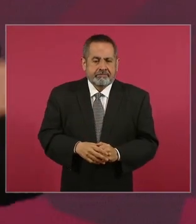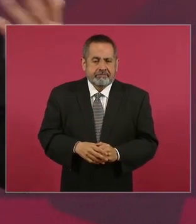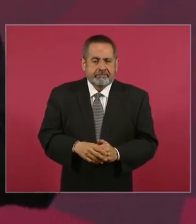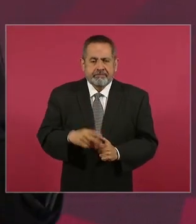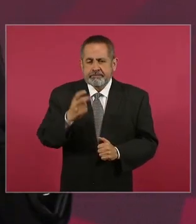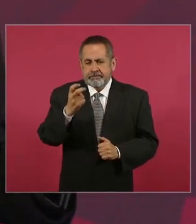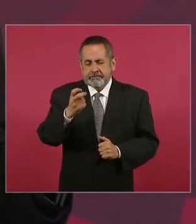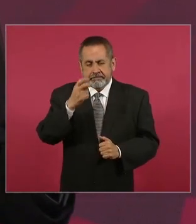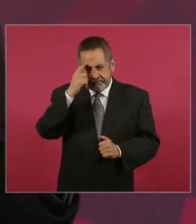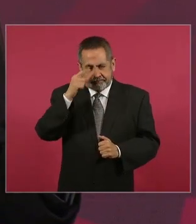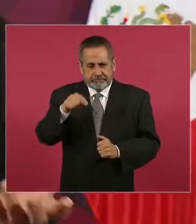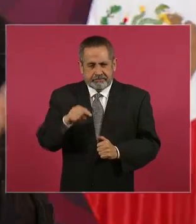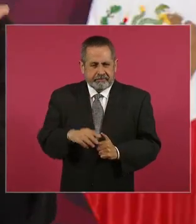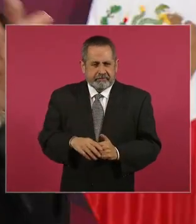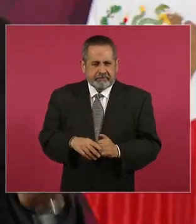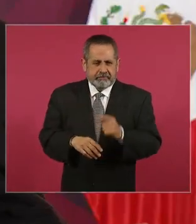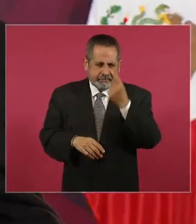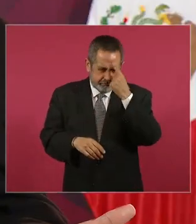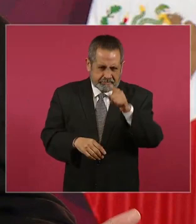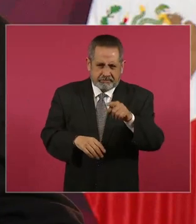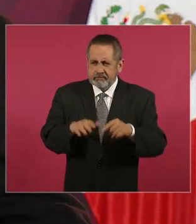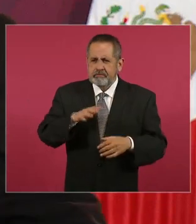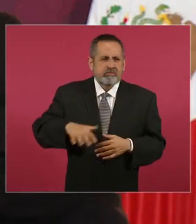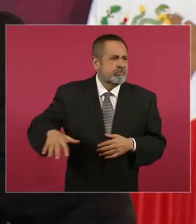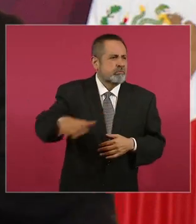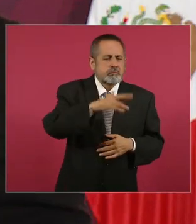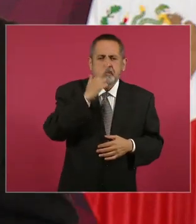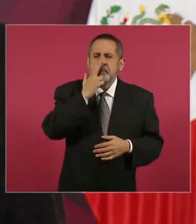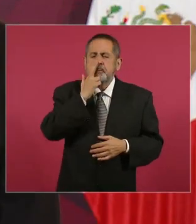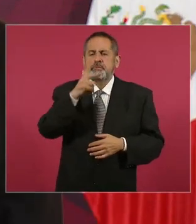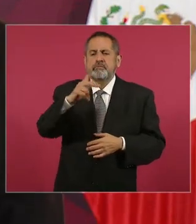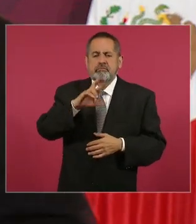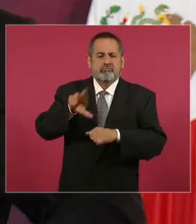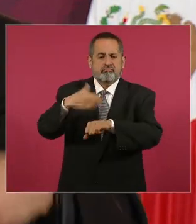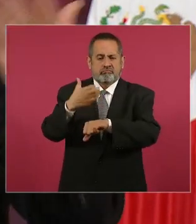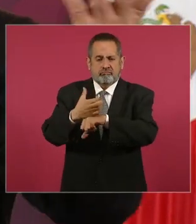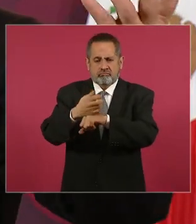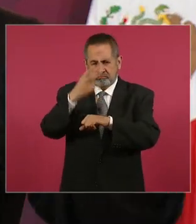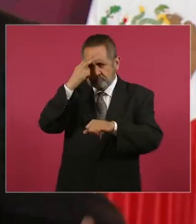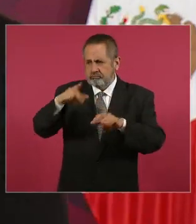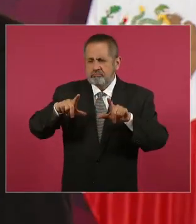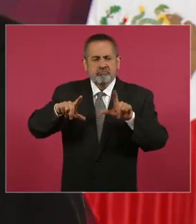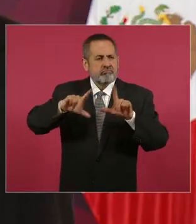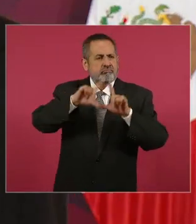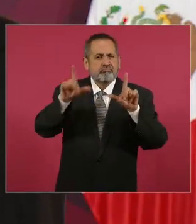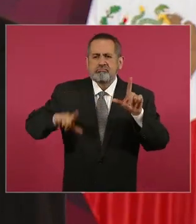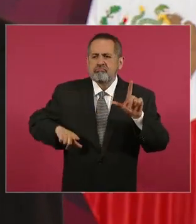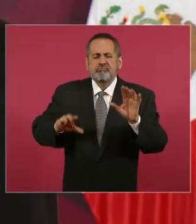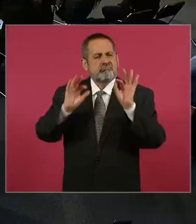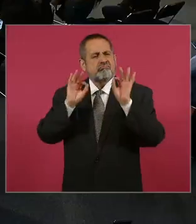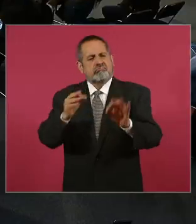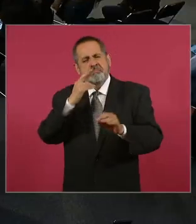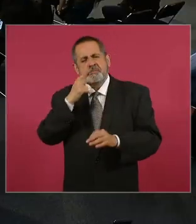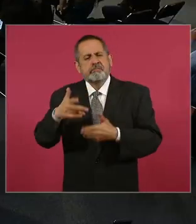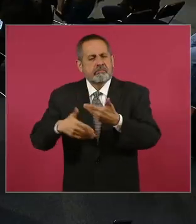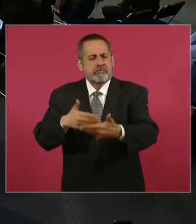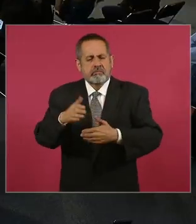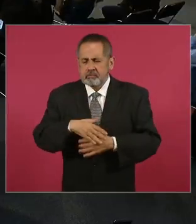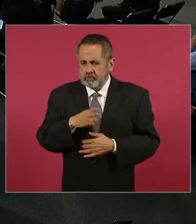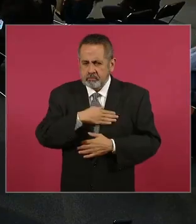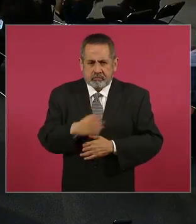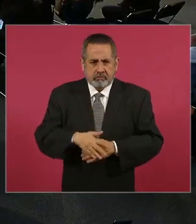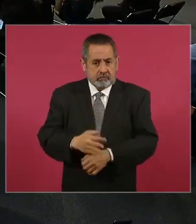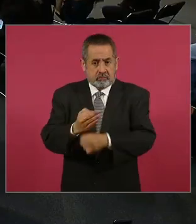es en bien, eso es bueno, de sí, la sí. salud de la República, de la cosa pública. Así es. Entonces, qué bueno